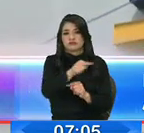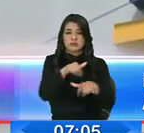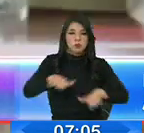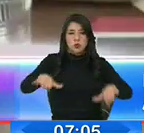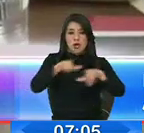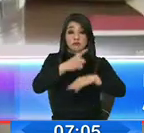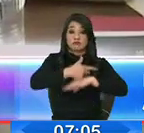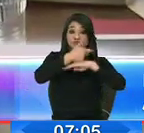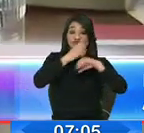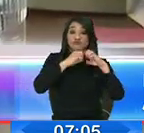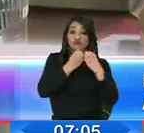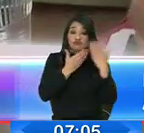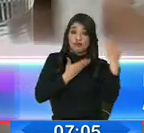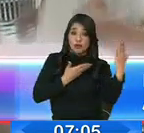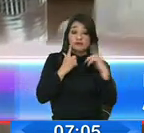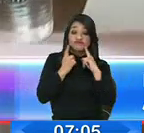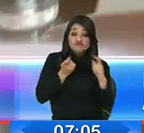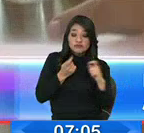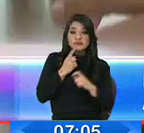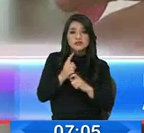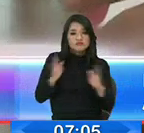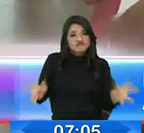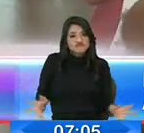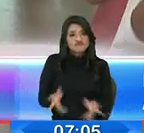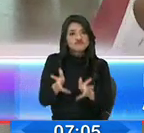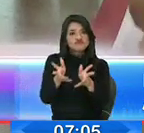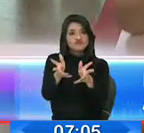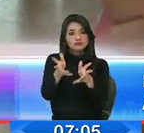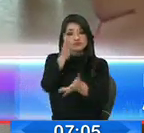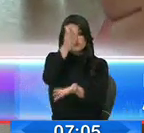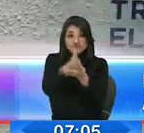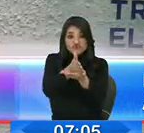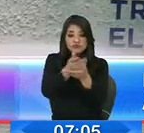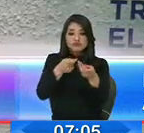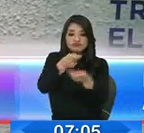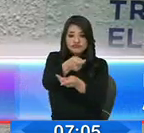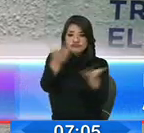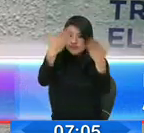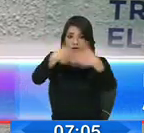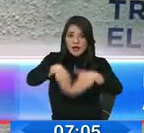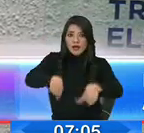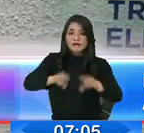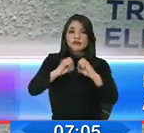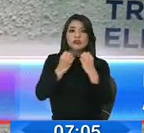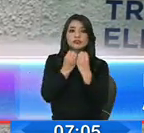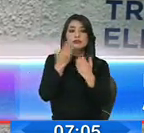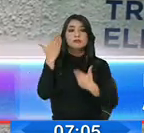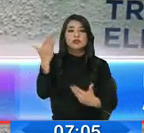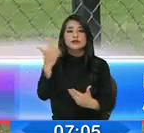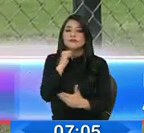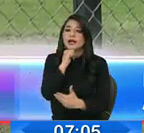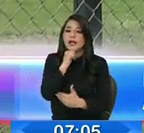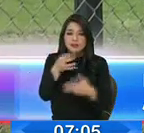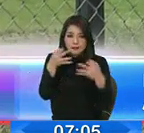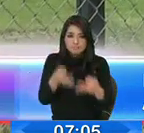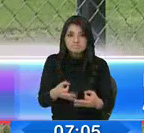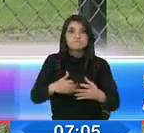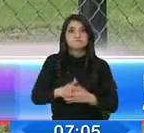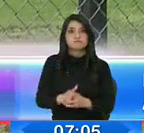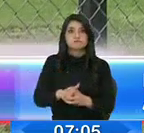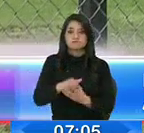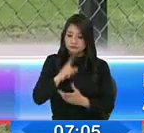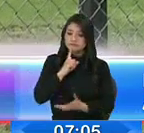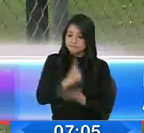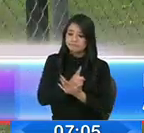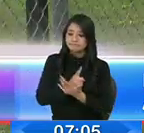cosas, señala la falta de motivación al proceder a la cancelación, liquidación y extinción de organizaciones políticas. Granda refuerza lo